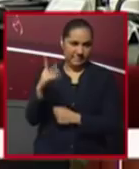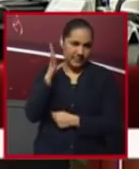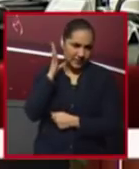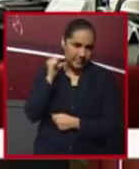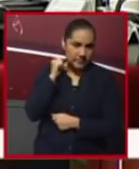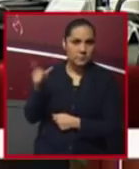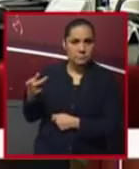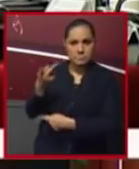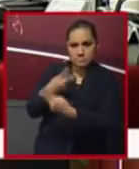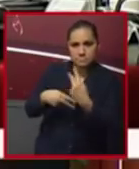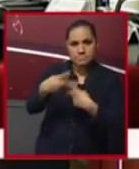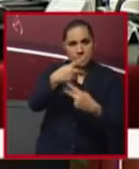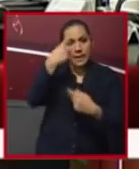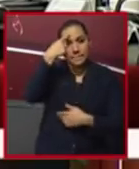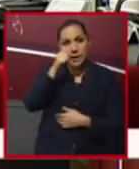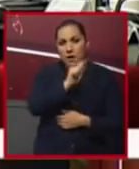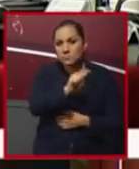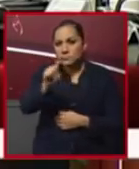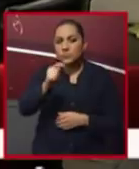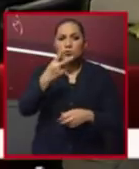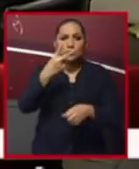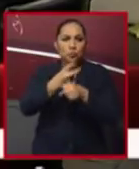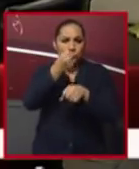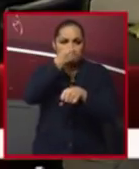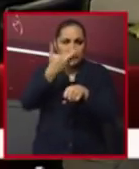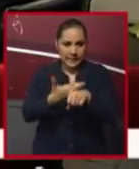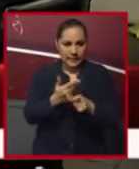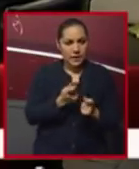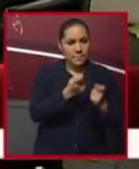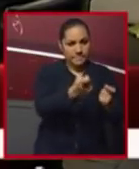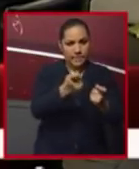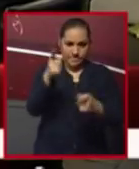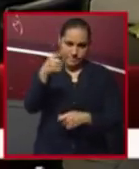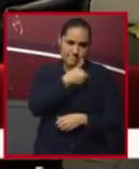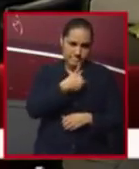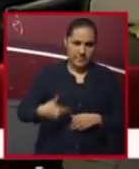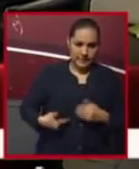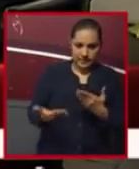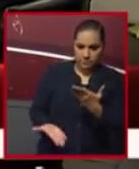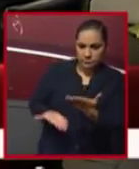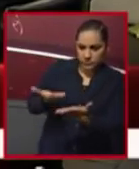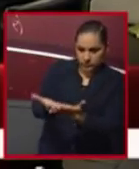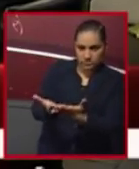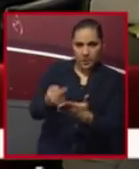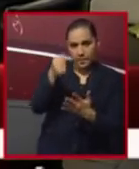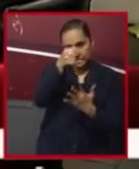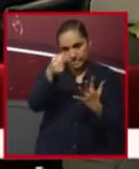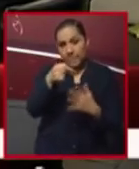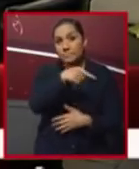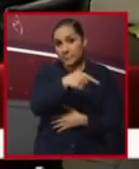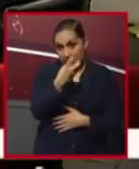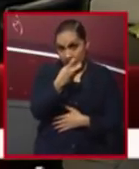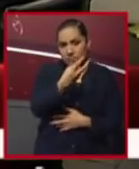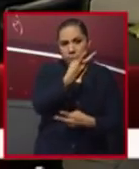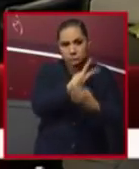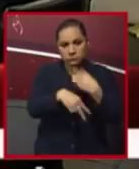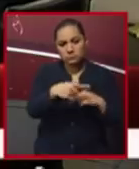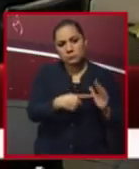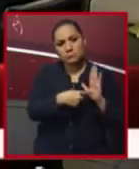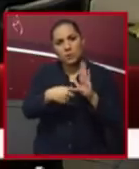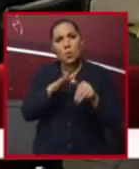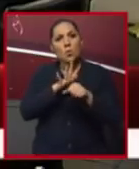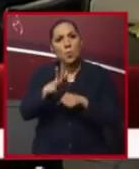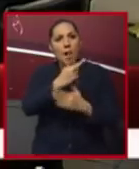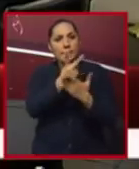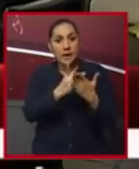el Ejecutivo Federal para ocupar diversas subsecretarías, quienes expusieron ante los legisladores su plan de trabajo y acciones a desarrollar en caso de ser